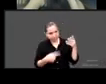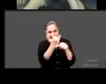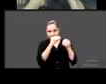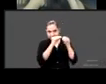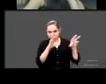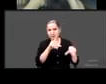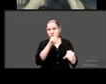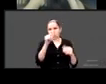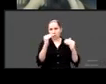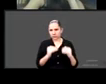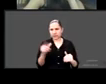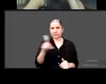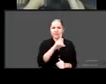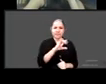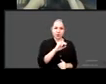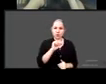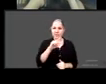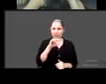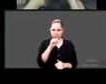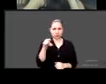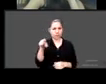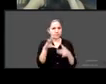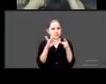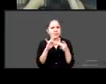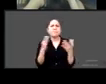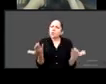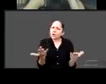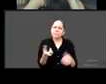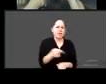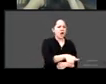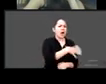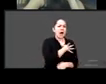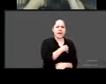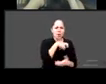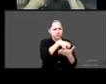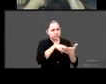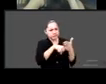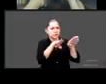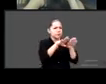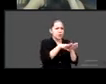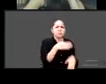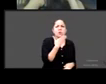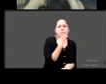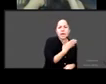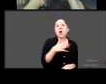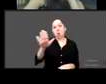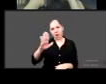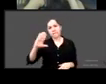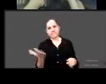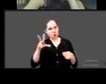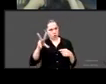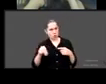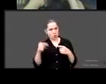dice, pero ¿cuáles son los ejemplos de cómo educar adecuadamente a un hijo o una hija? Hablan de lo que está mal, pero ¿qué es lo que está bien?